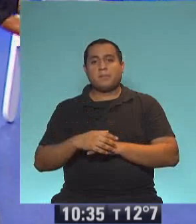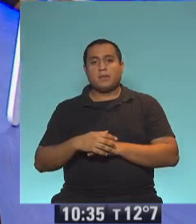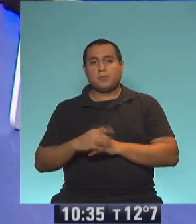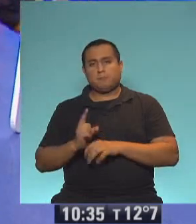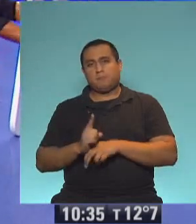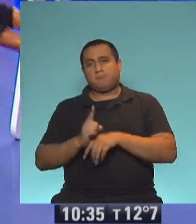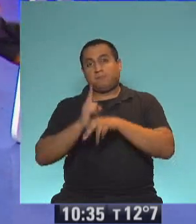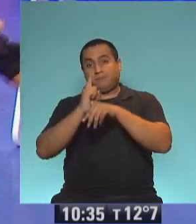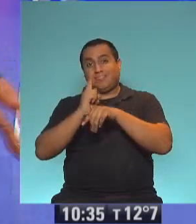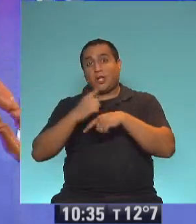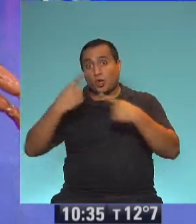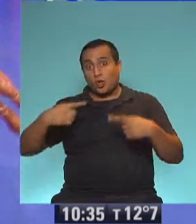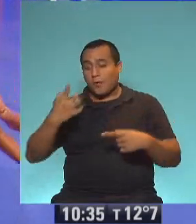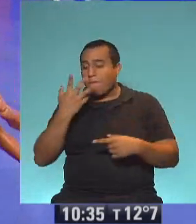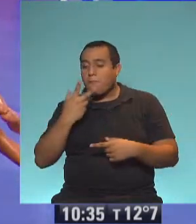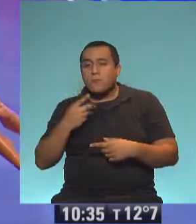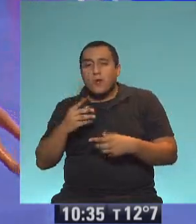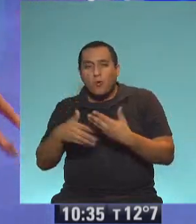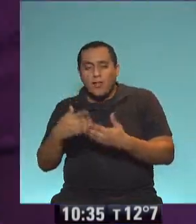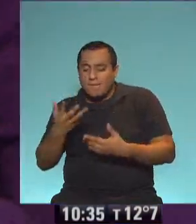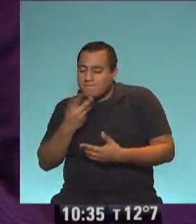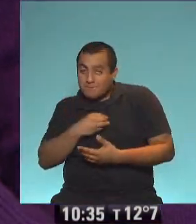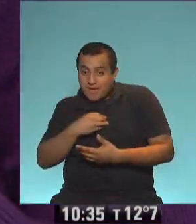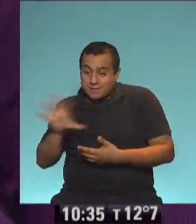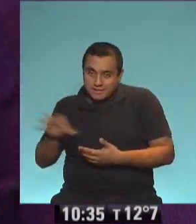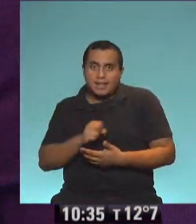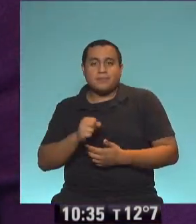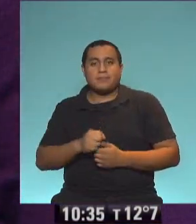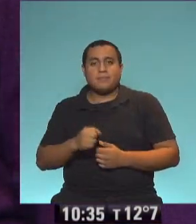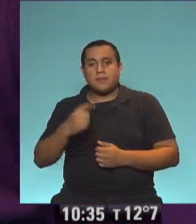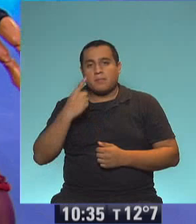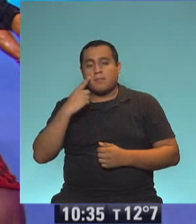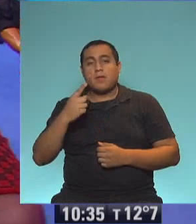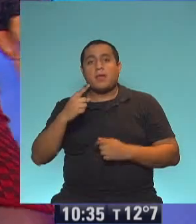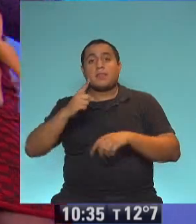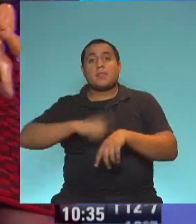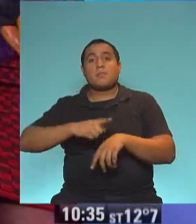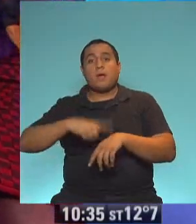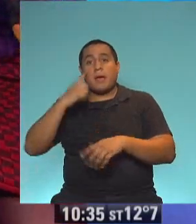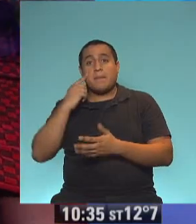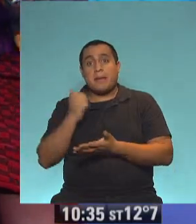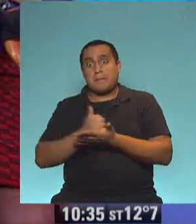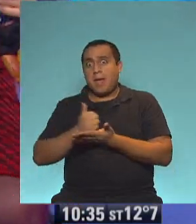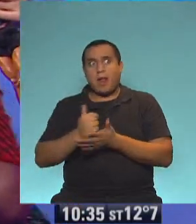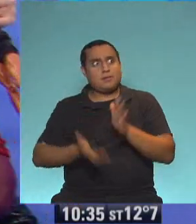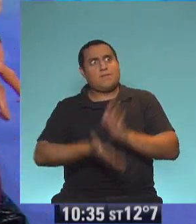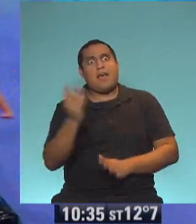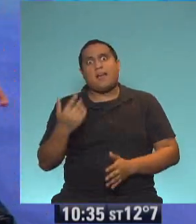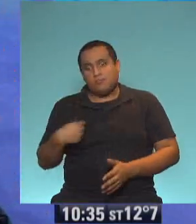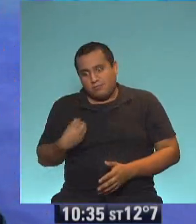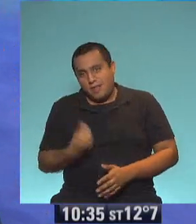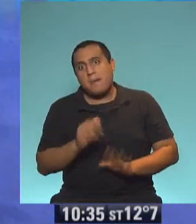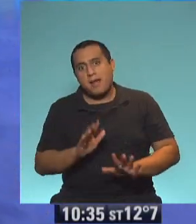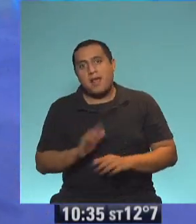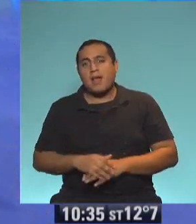nuestros juguetes preferidos. Ustedes también en sus casas. Va. Escuchen. El mundo. Escuchen. ¡Espérenme! ¡Yendo sin mí! No, estaba